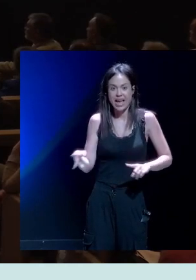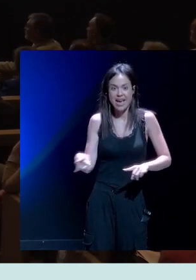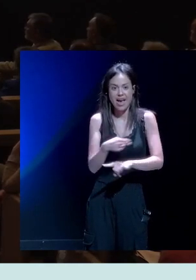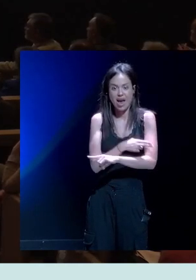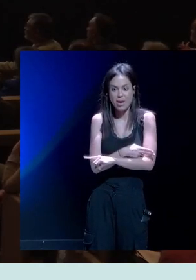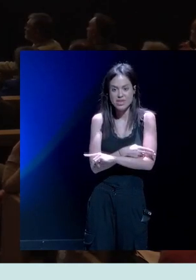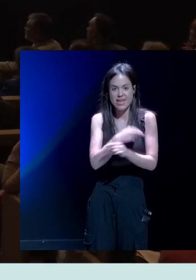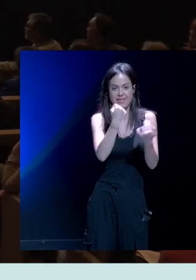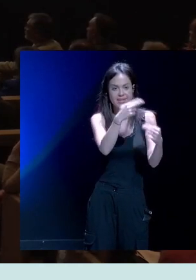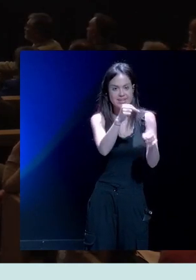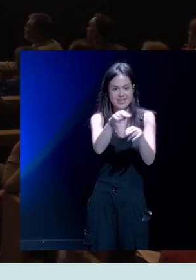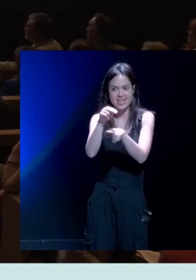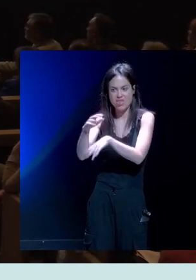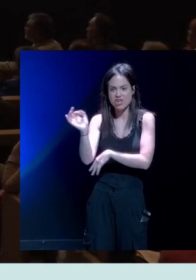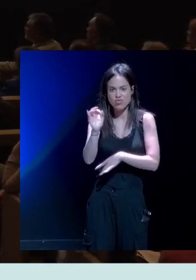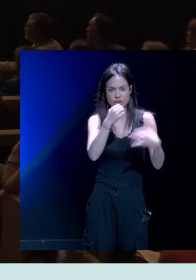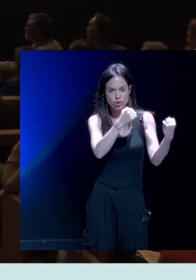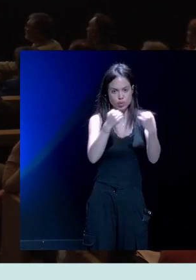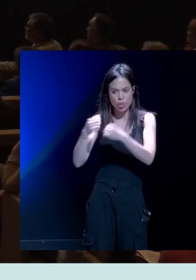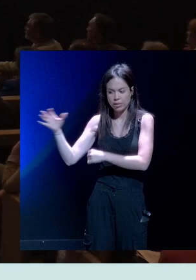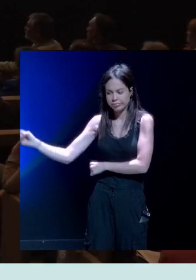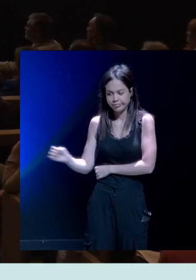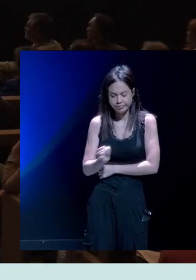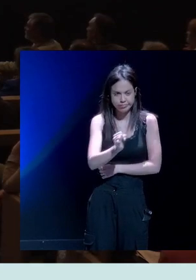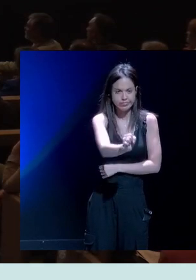a instituciones